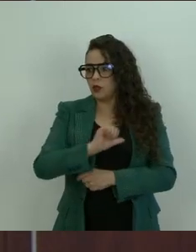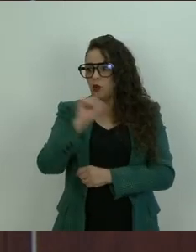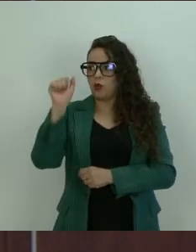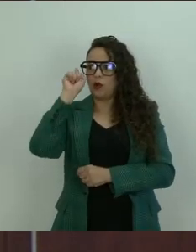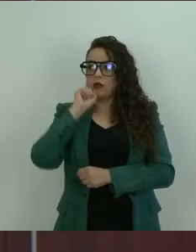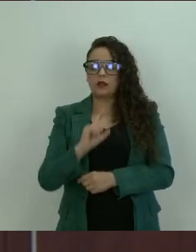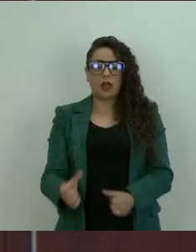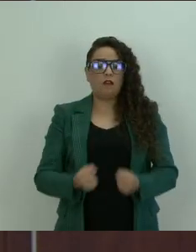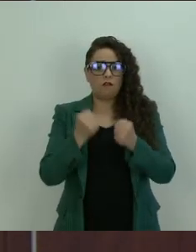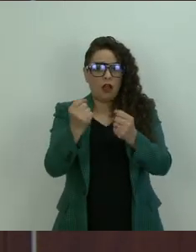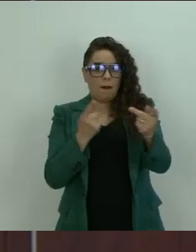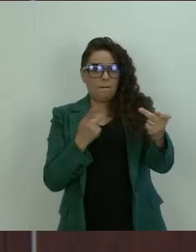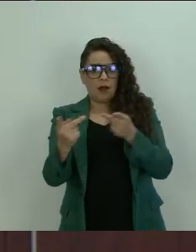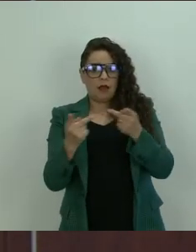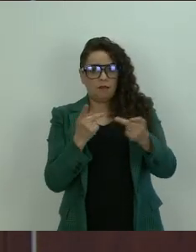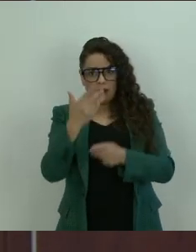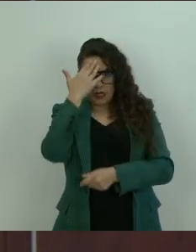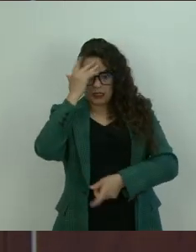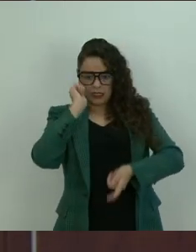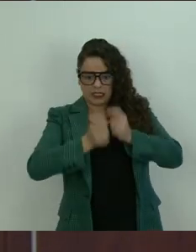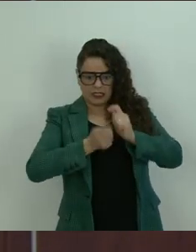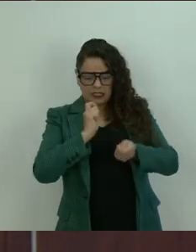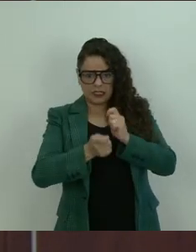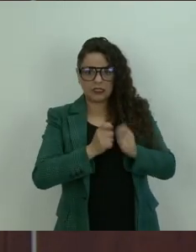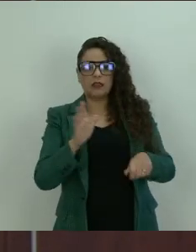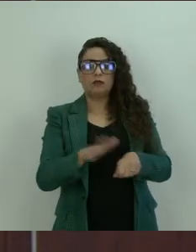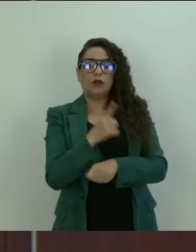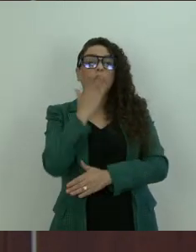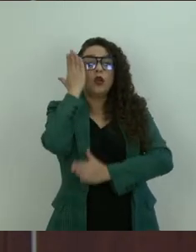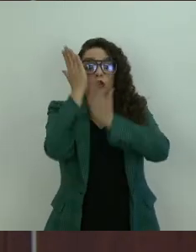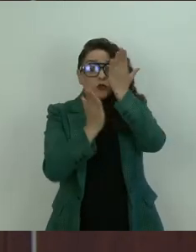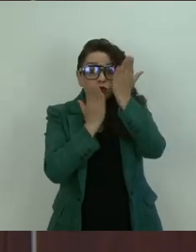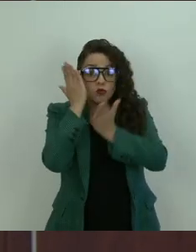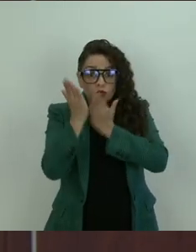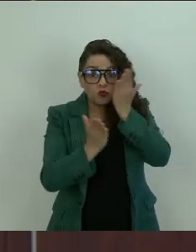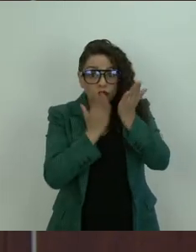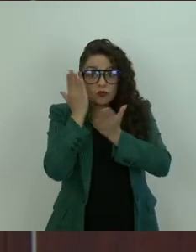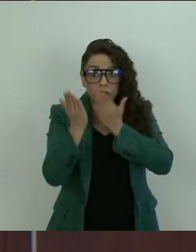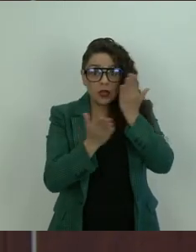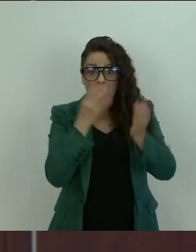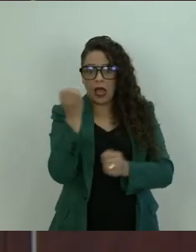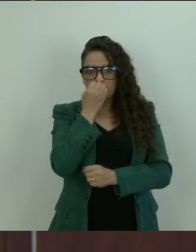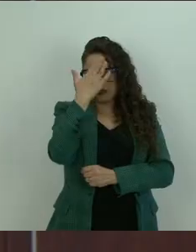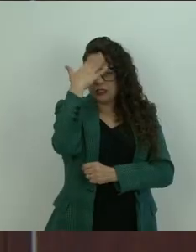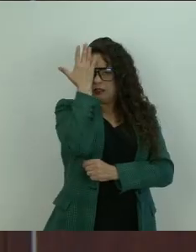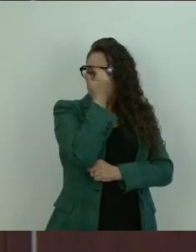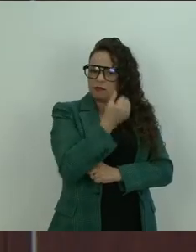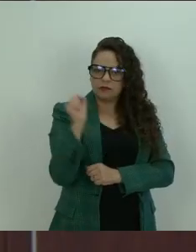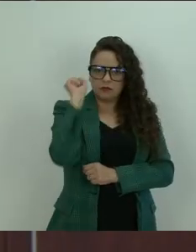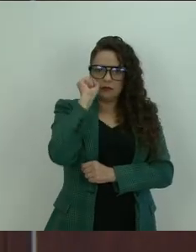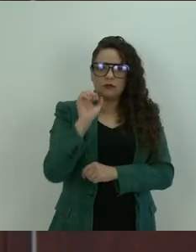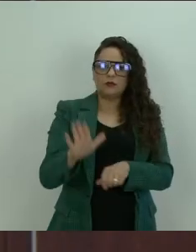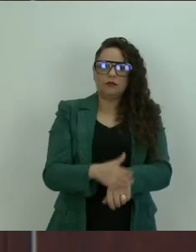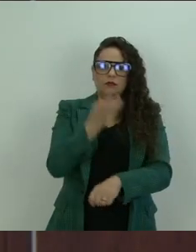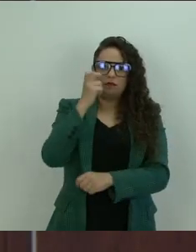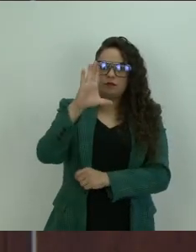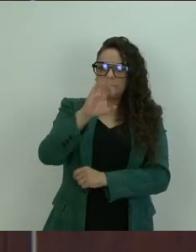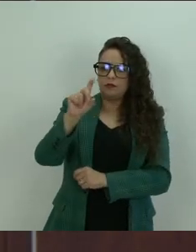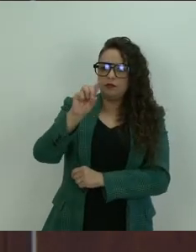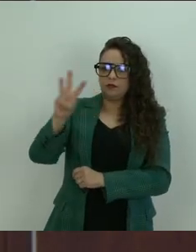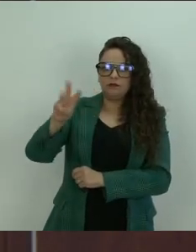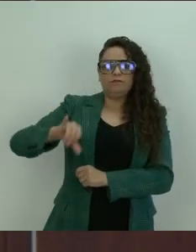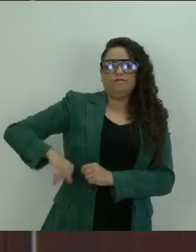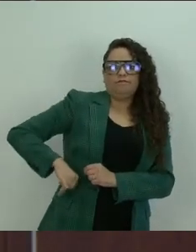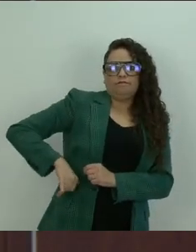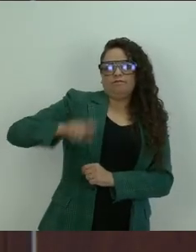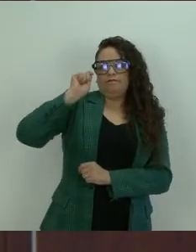preparación en el ámbito educativo, y el gran esfuerzo que se hace desde CEDAW es de tratar de ver a todo el